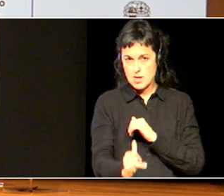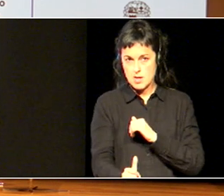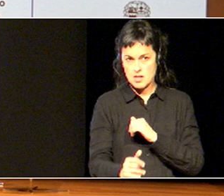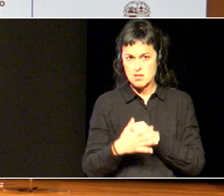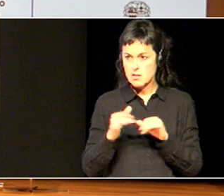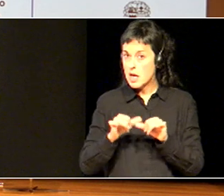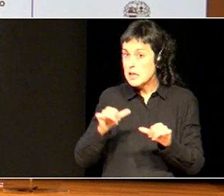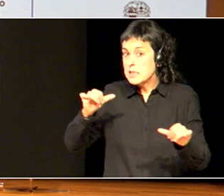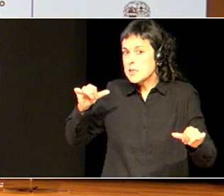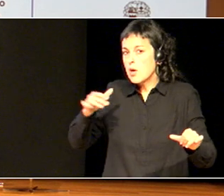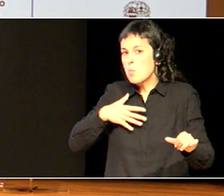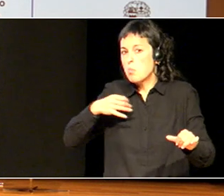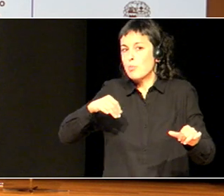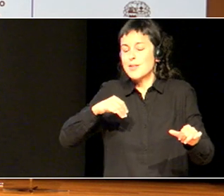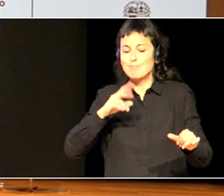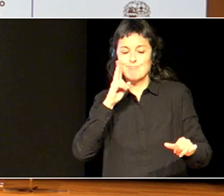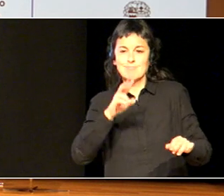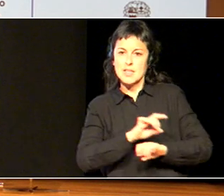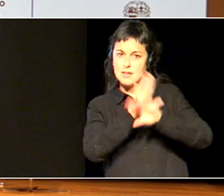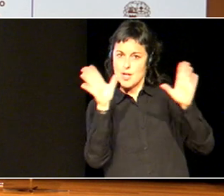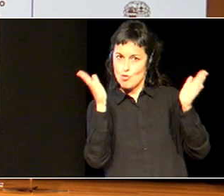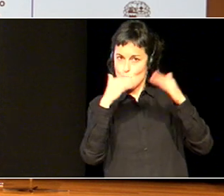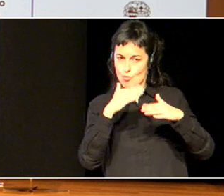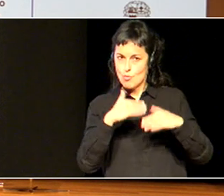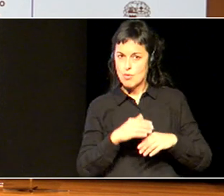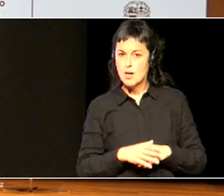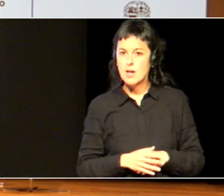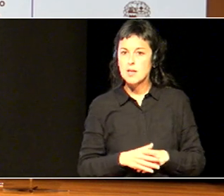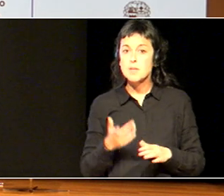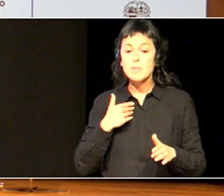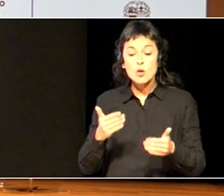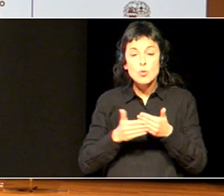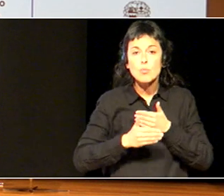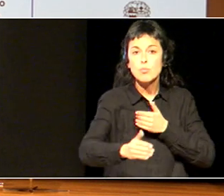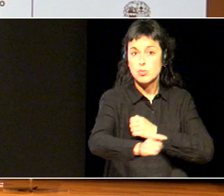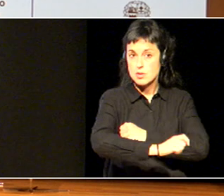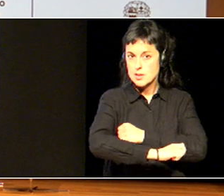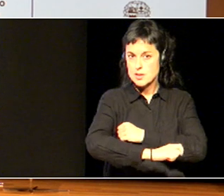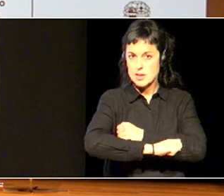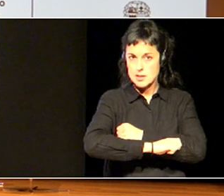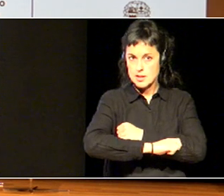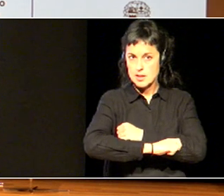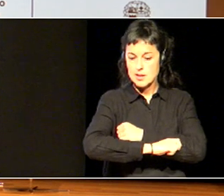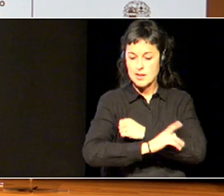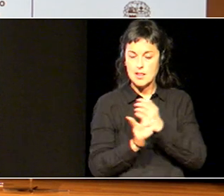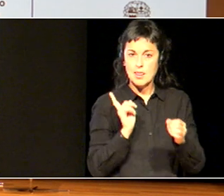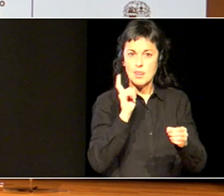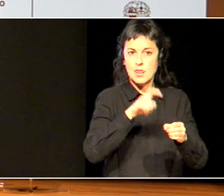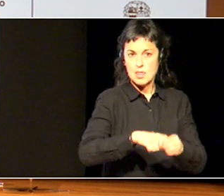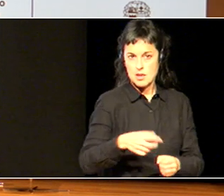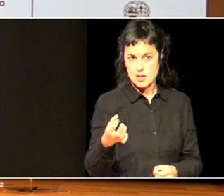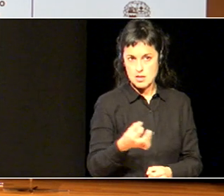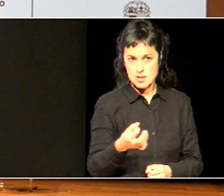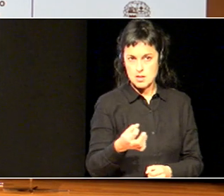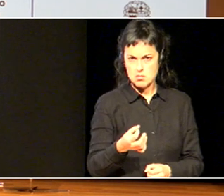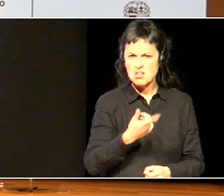ainagerikoa izan eskuntza sistemak etorkizuneko estrategia horietan parte hartzeko beharra eta guk